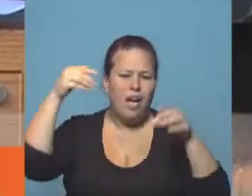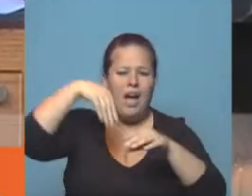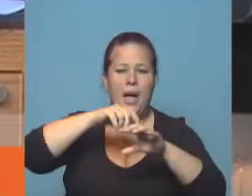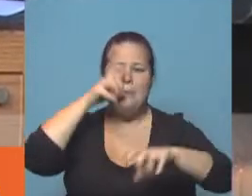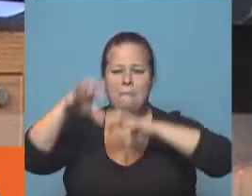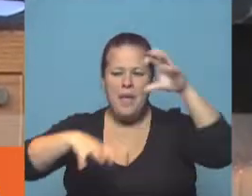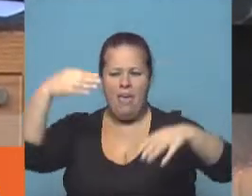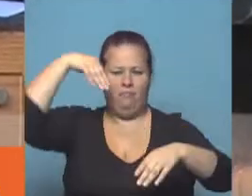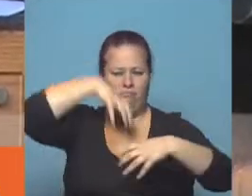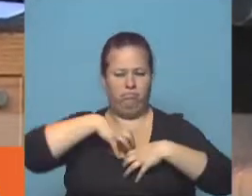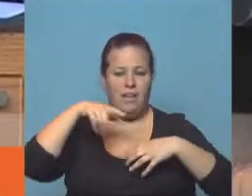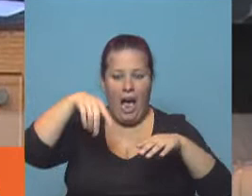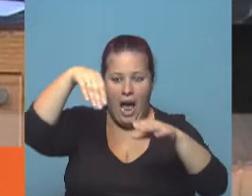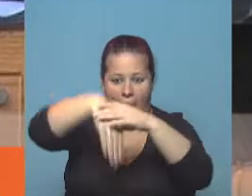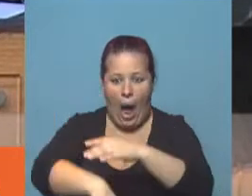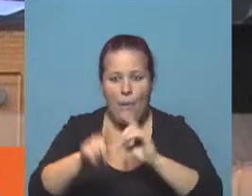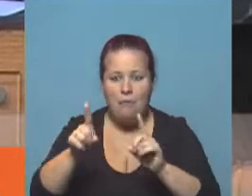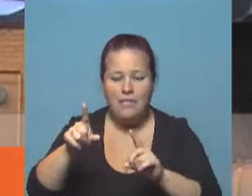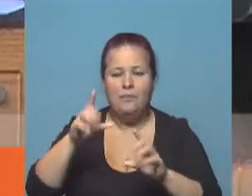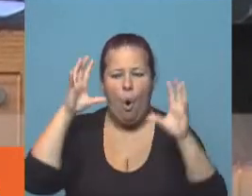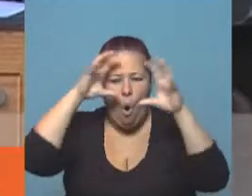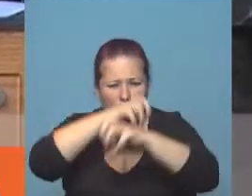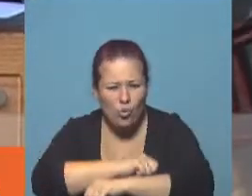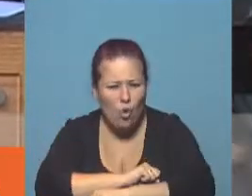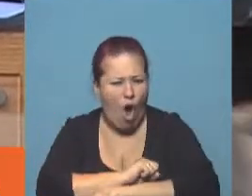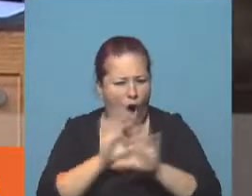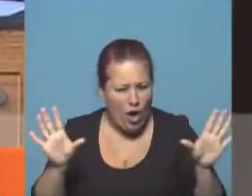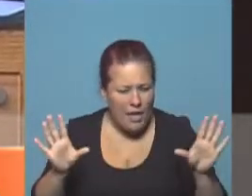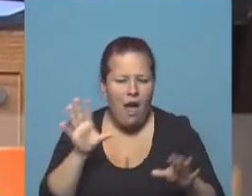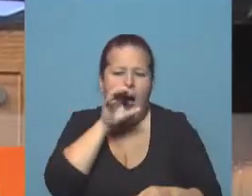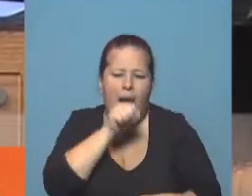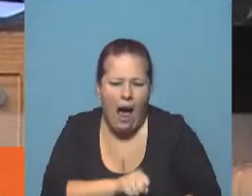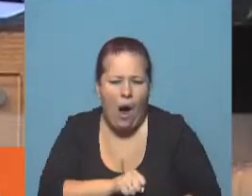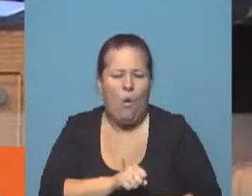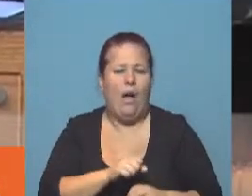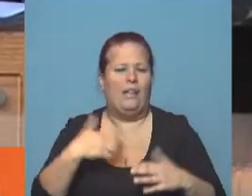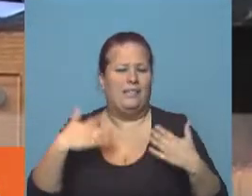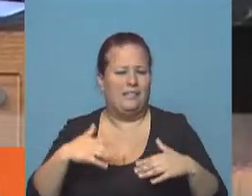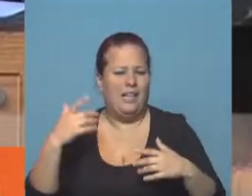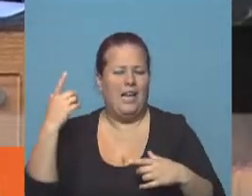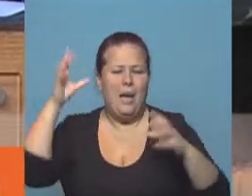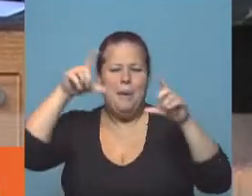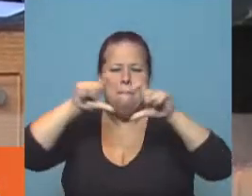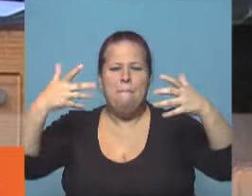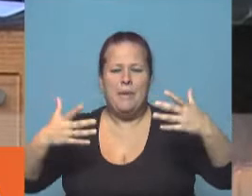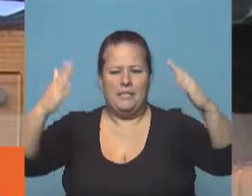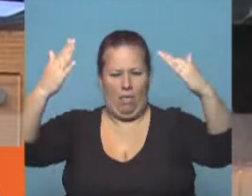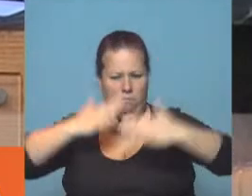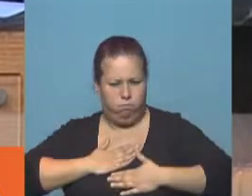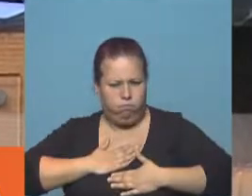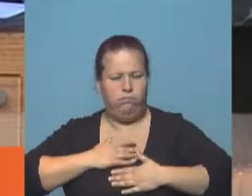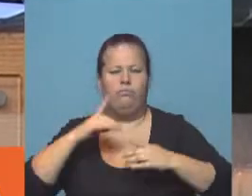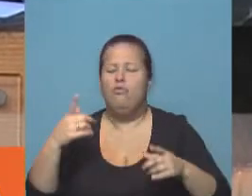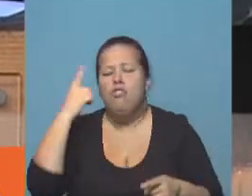de los escombros, allí abajo, en la oscuridad más ciega, soportando el peso de las vigas que sobre su cuerpo,